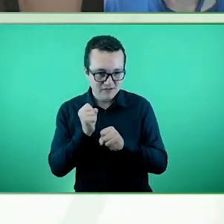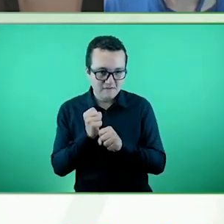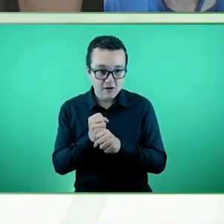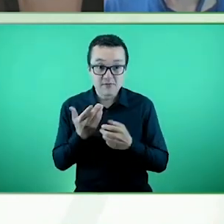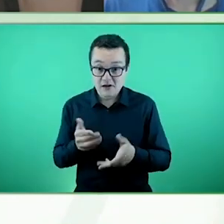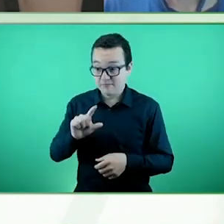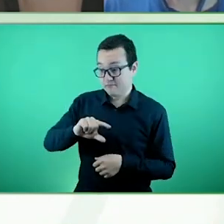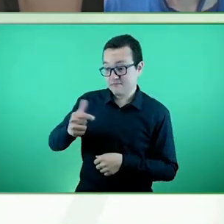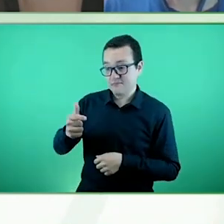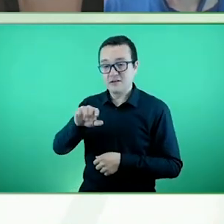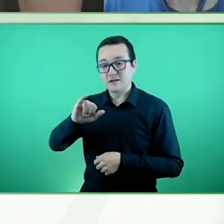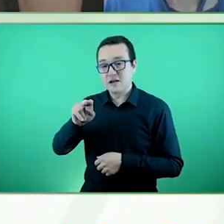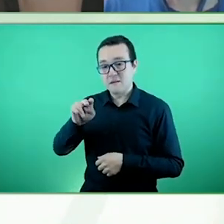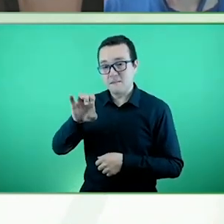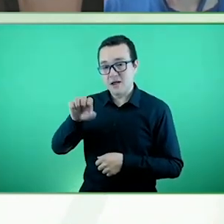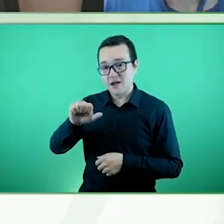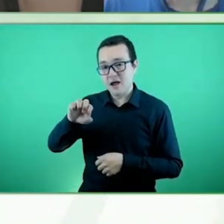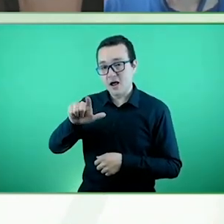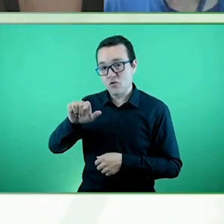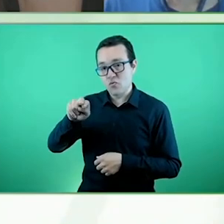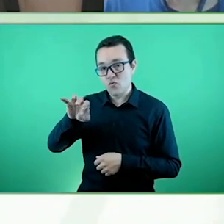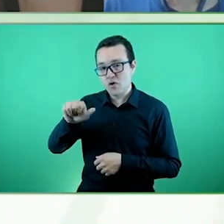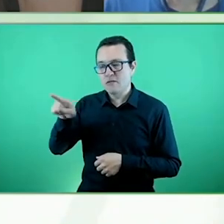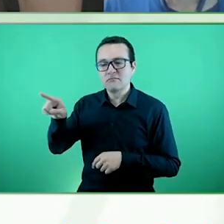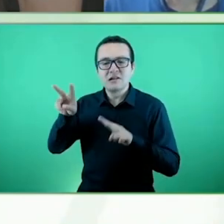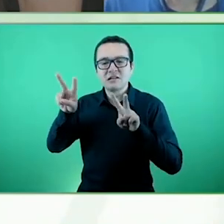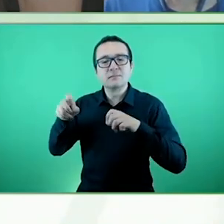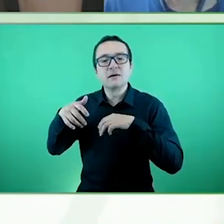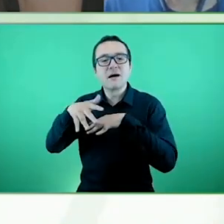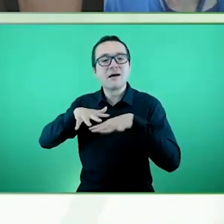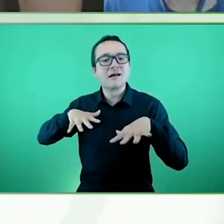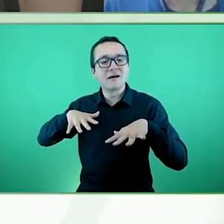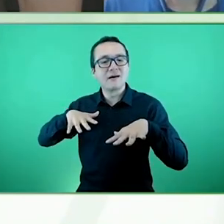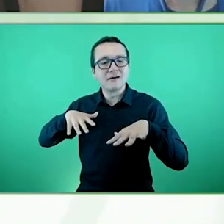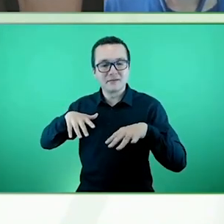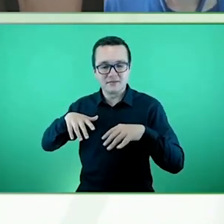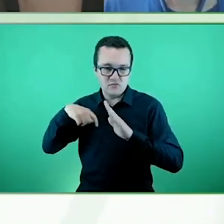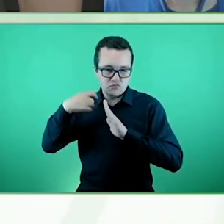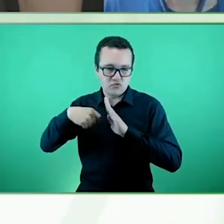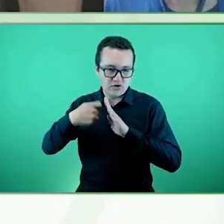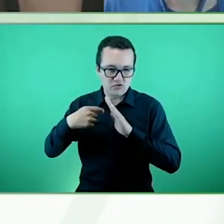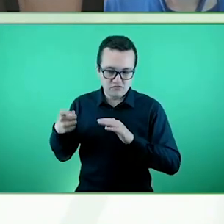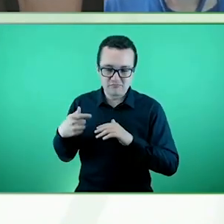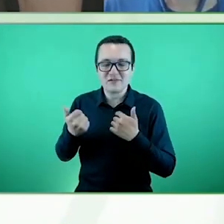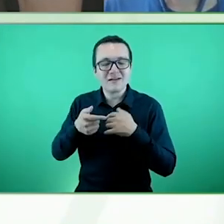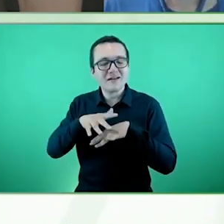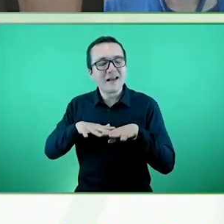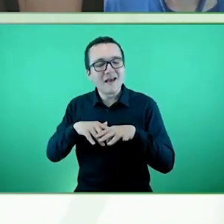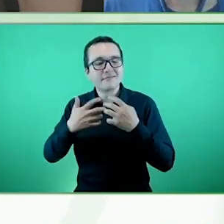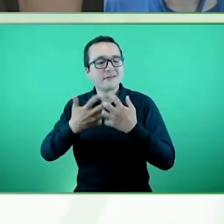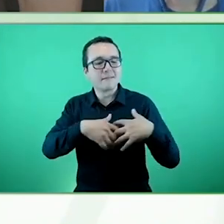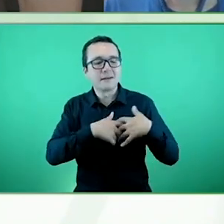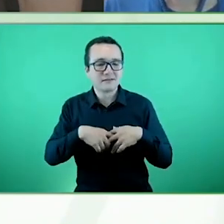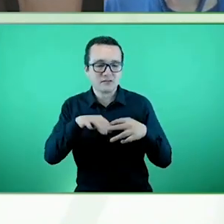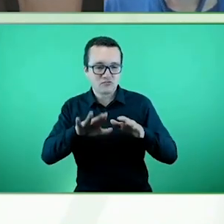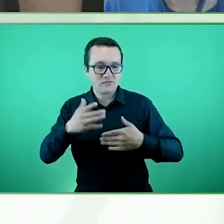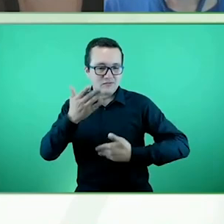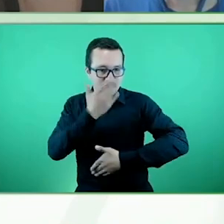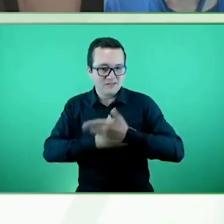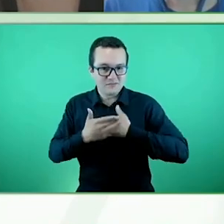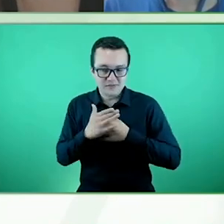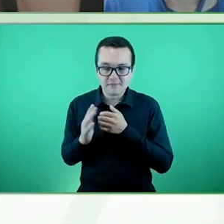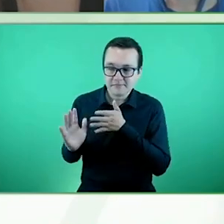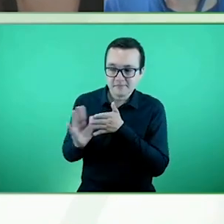a comentar sobre su proyecto Red. De empresas por la discapacidad Así que,